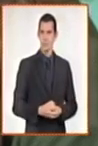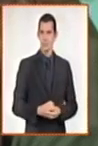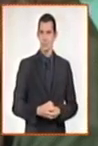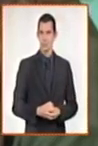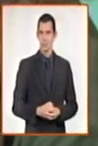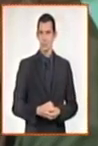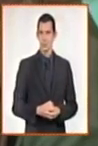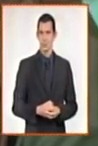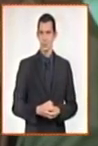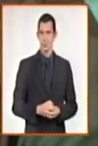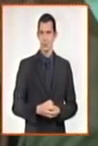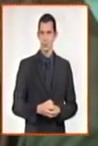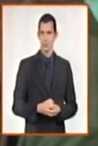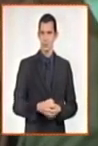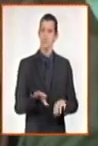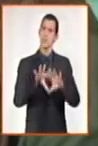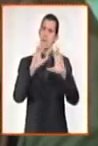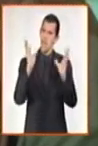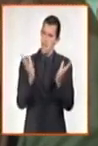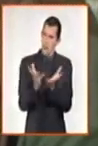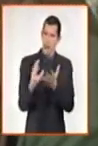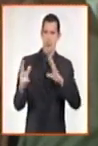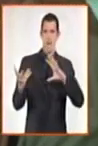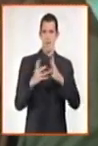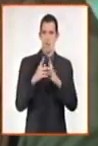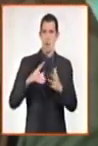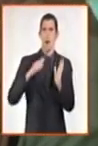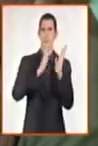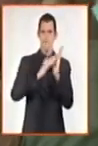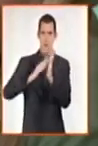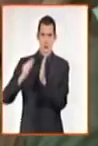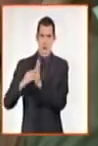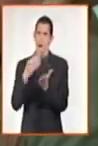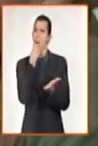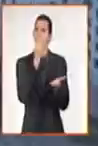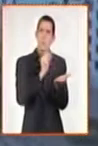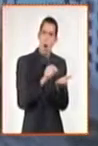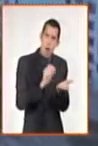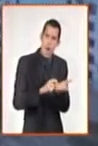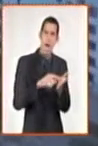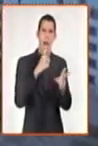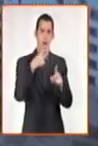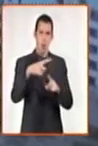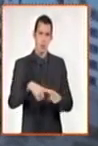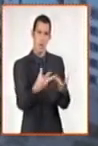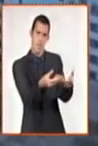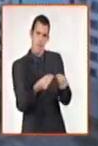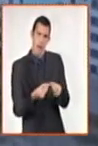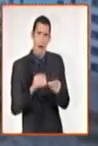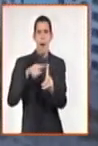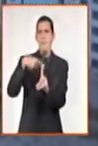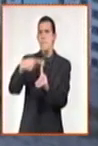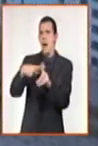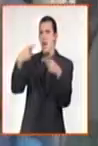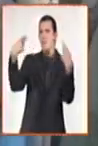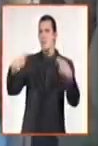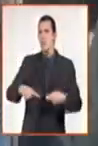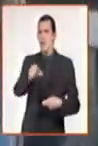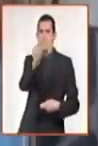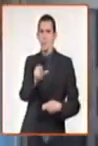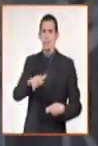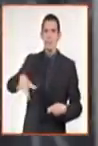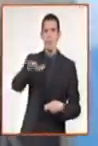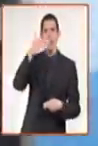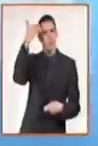comunidad, independientemente después de lo que se va a llegar por la canasta y eso, pero ya la gente tiene posibilidades de comer. Y eso puede lograr. El primer secretario del